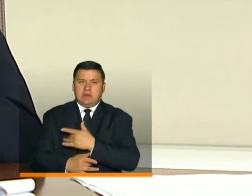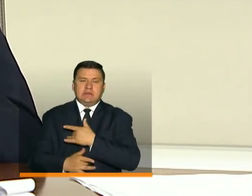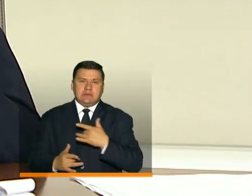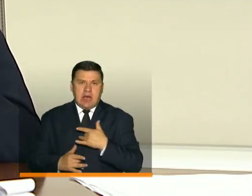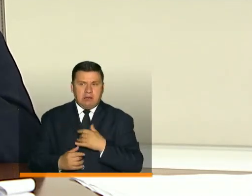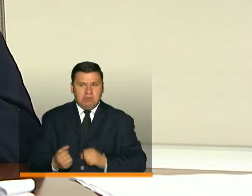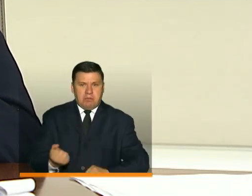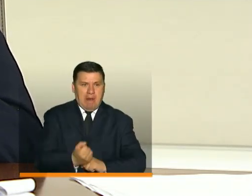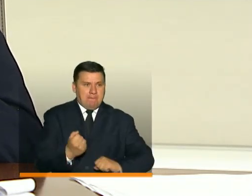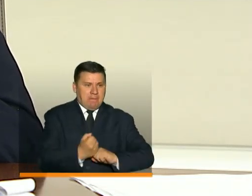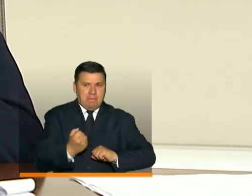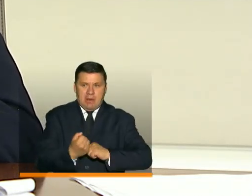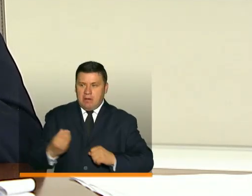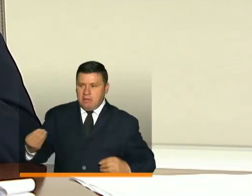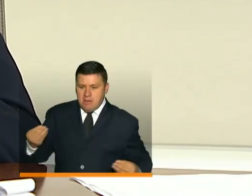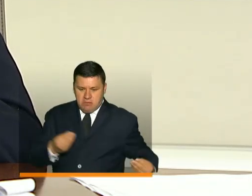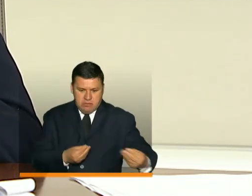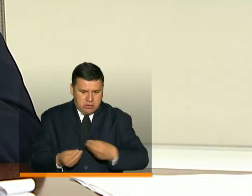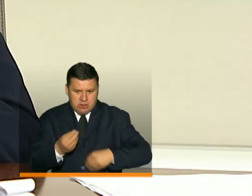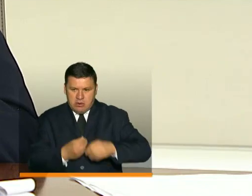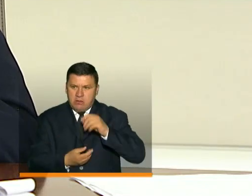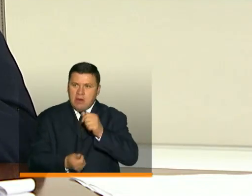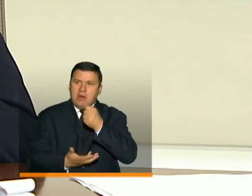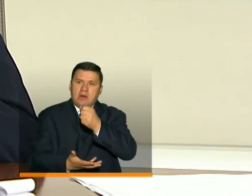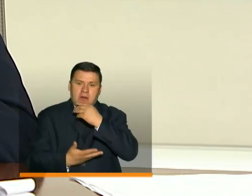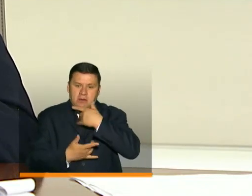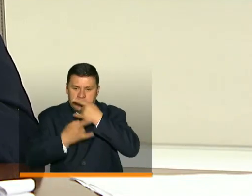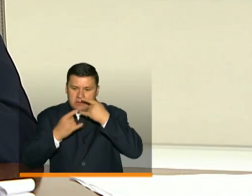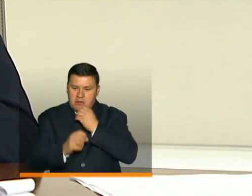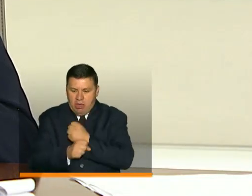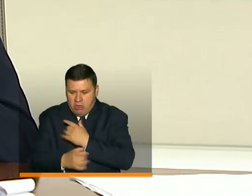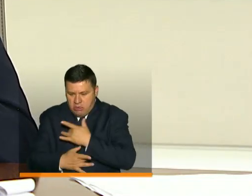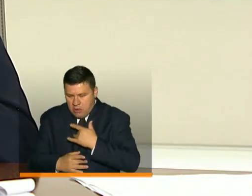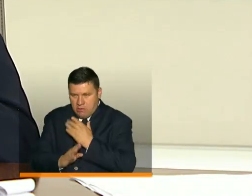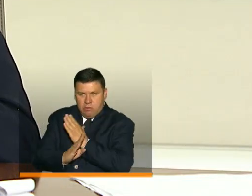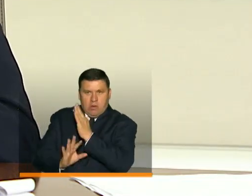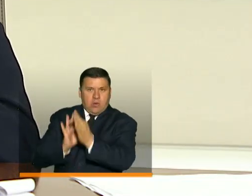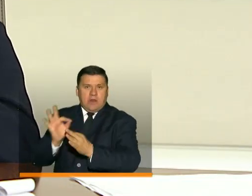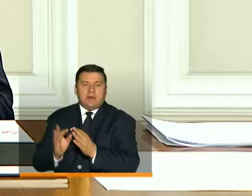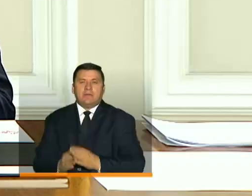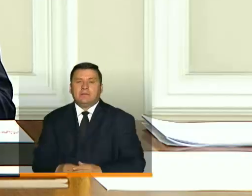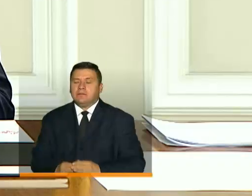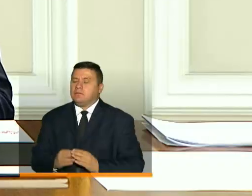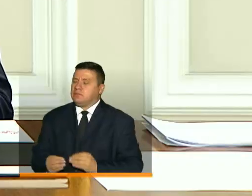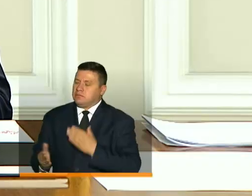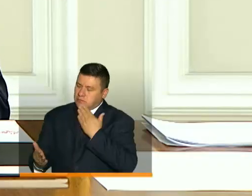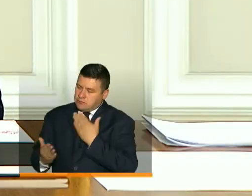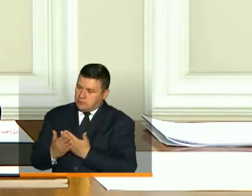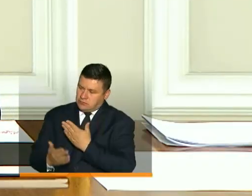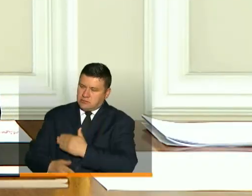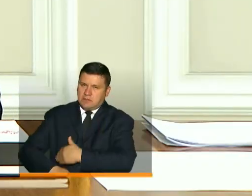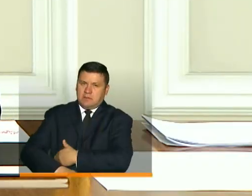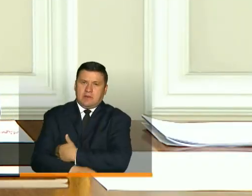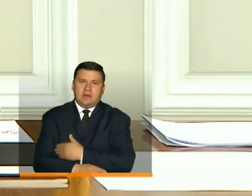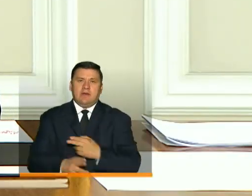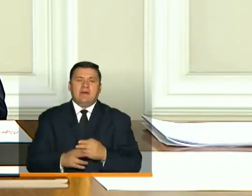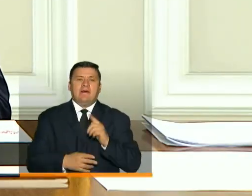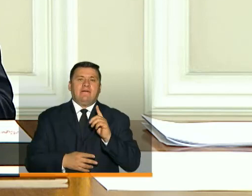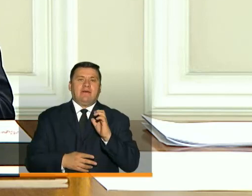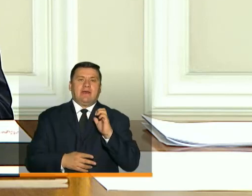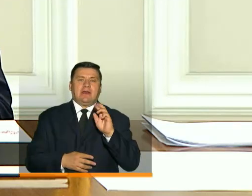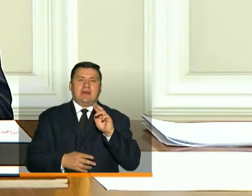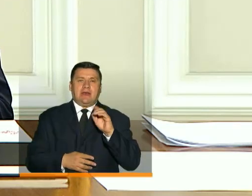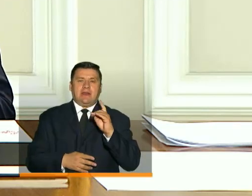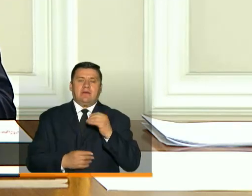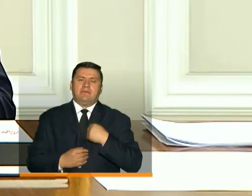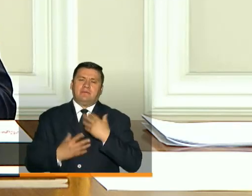Salud, cada uno aportando para poder proteger a nuestros trabajadores de la salud. Muchísimas gracias, ministro Fernando. Y yo